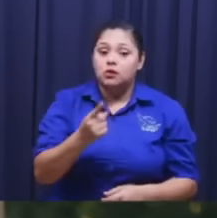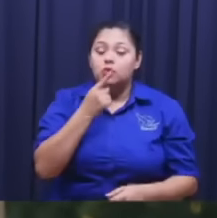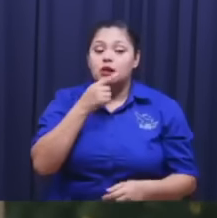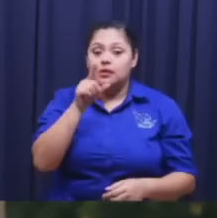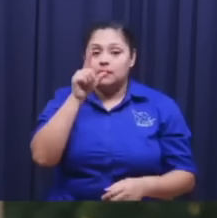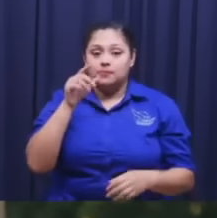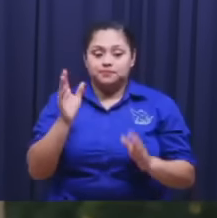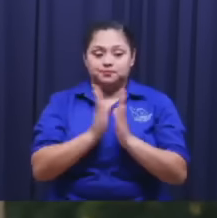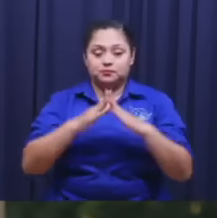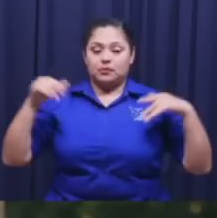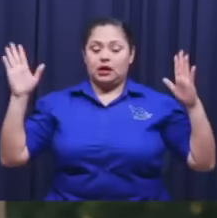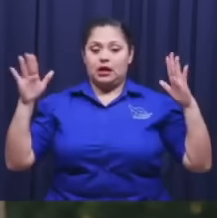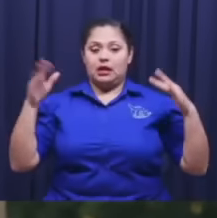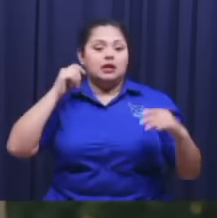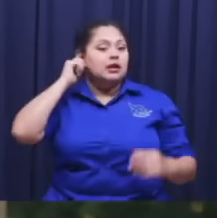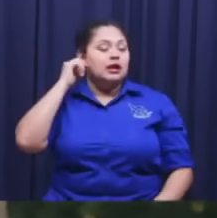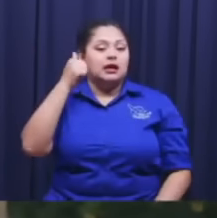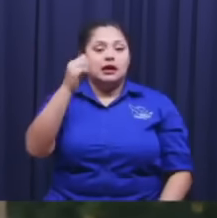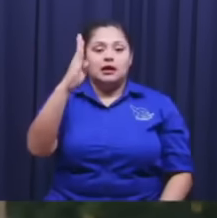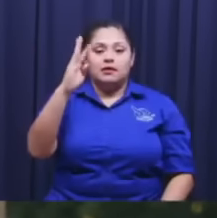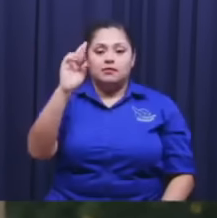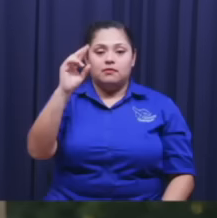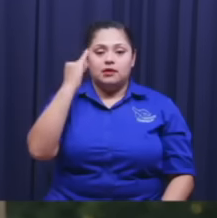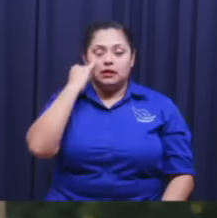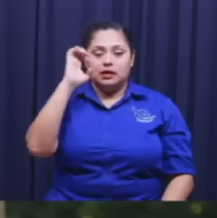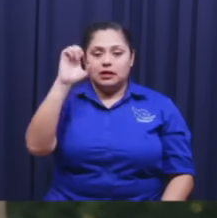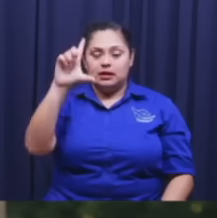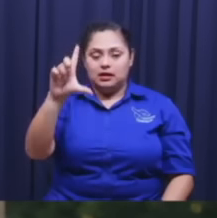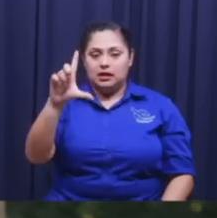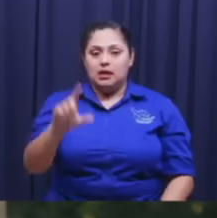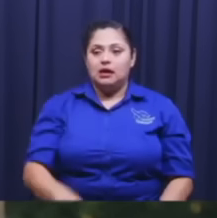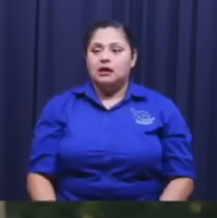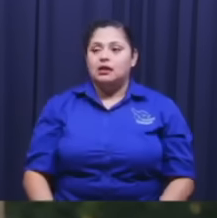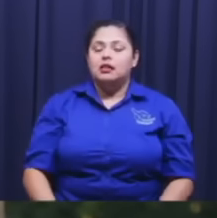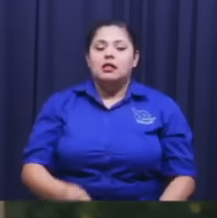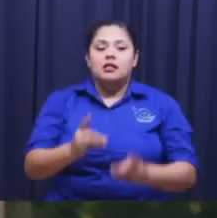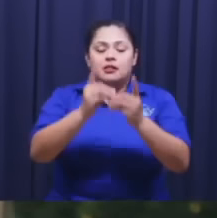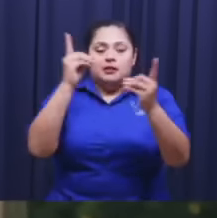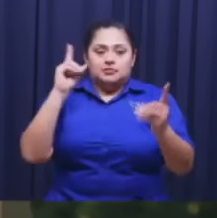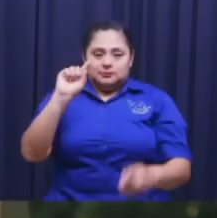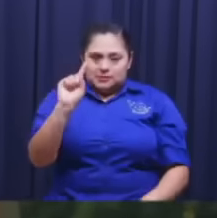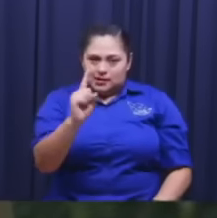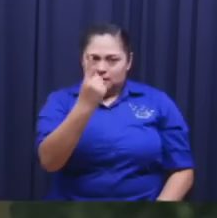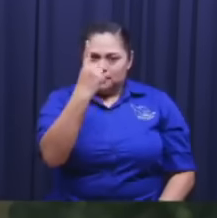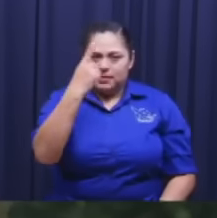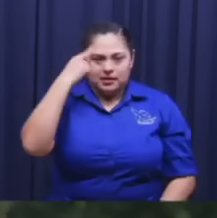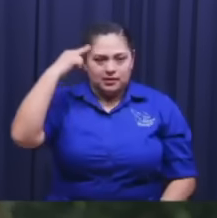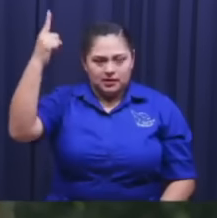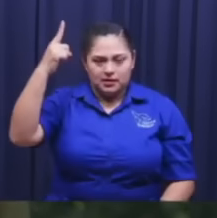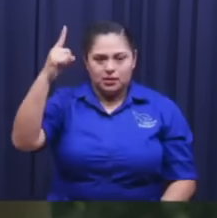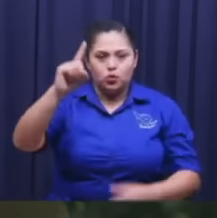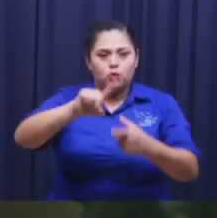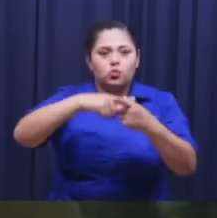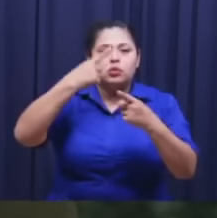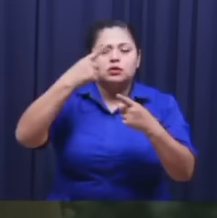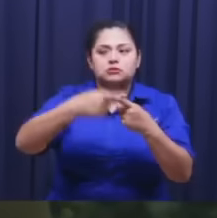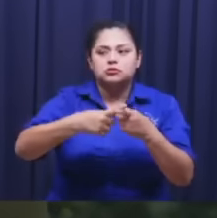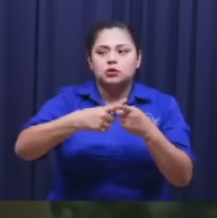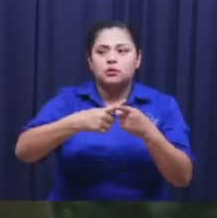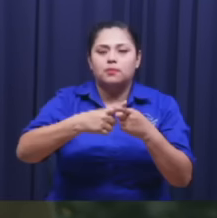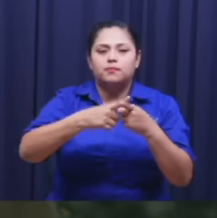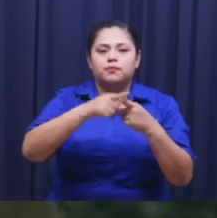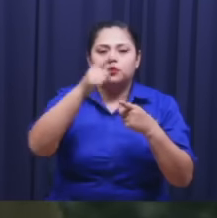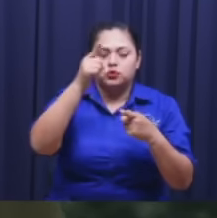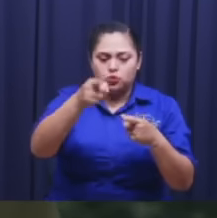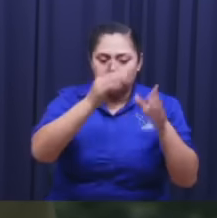Gabriel, en el capítulo 9 o el 8, desde el primer día, cuando